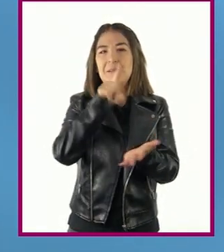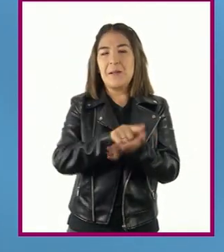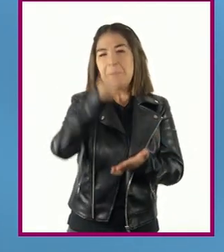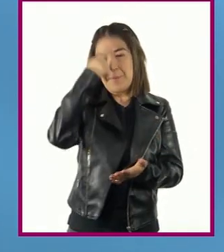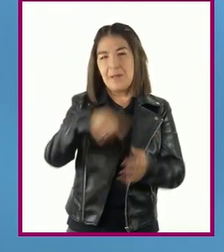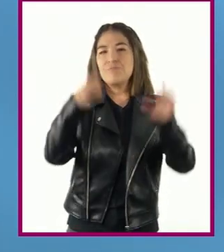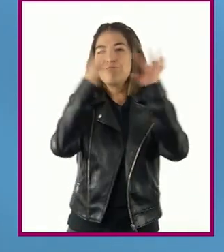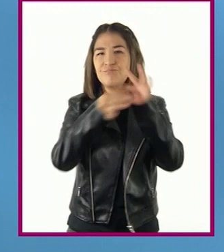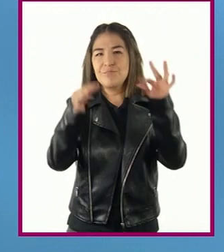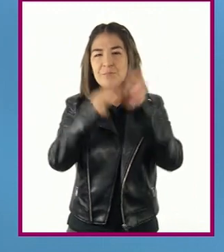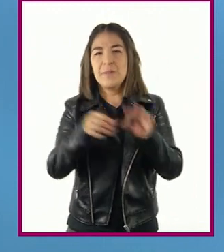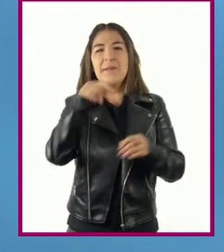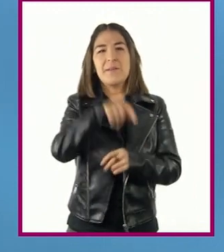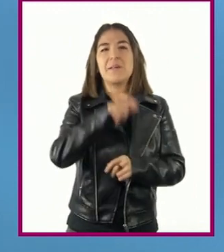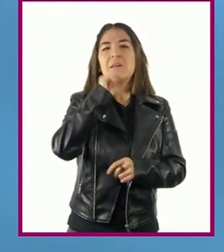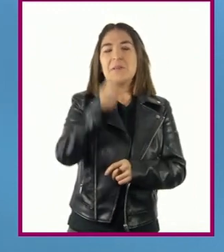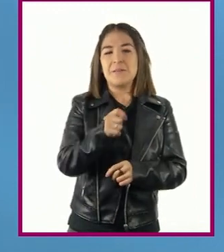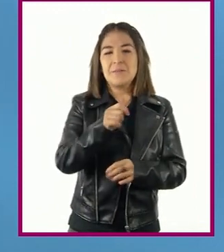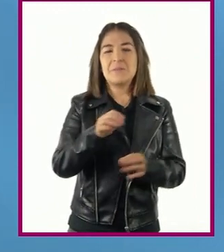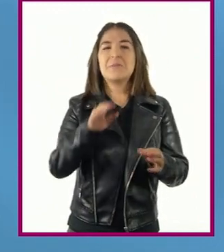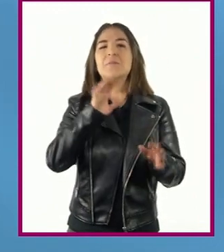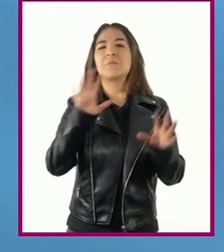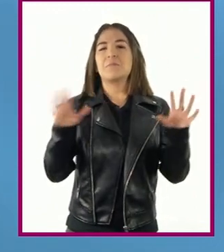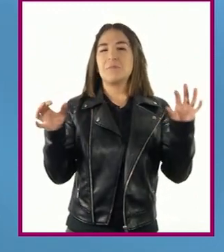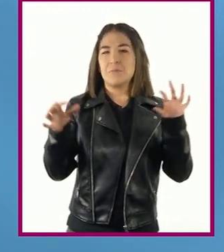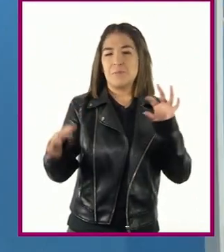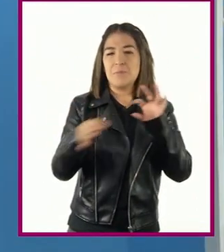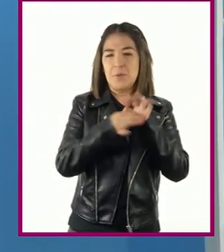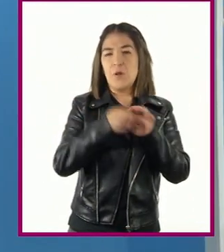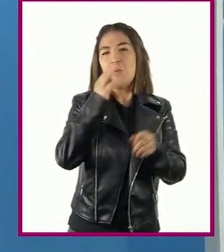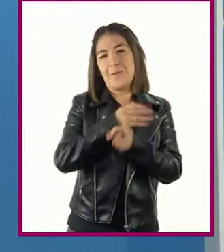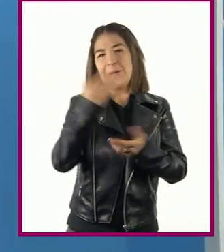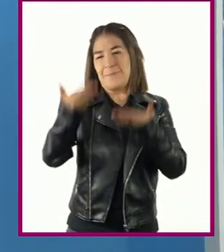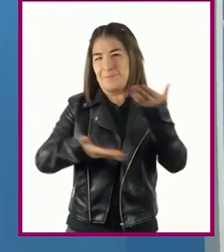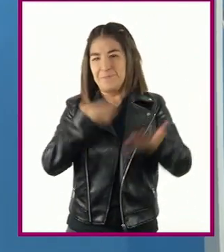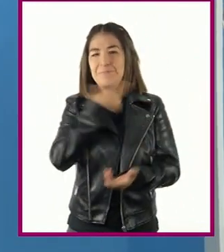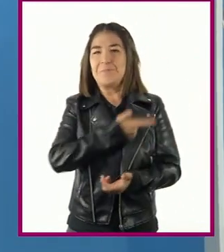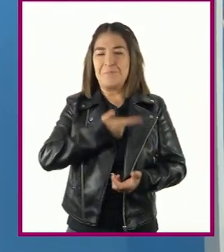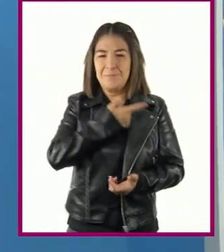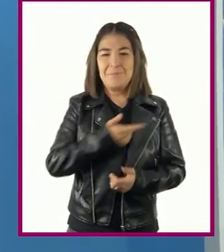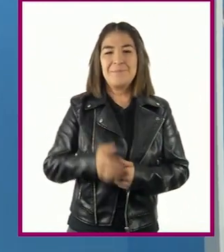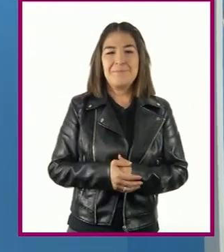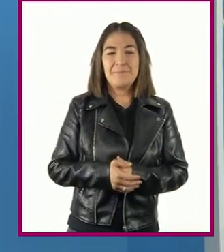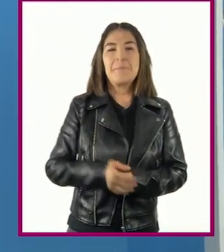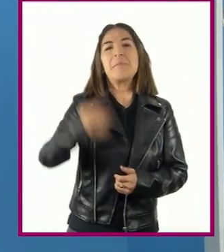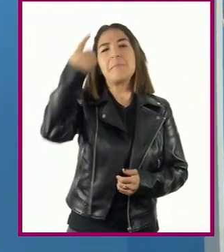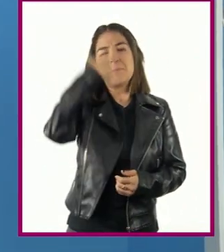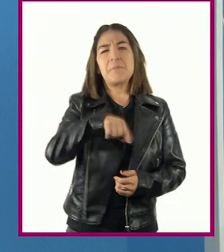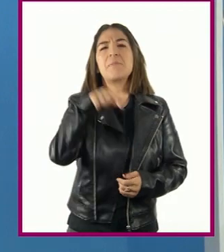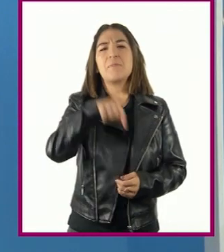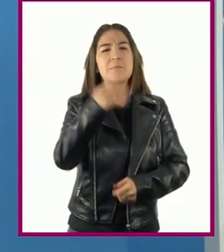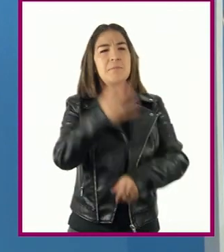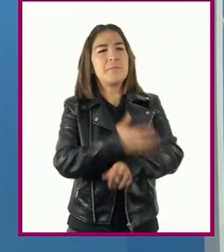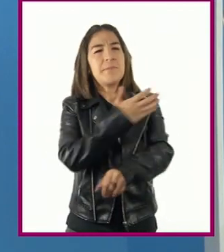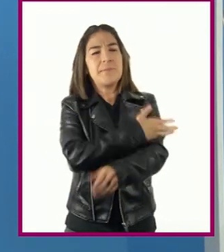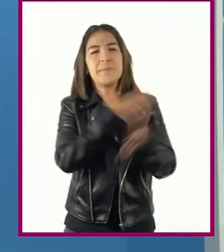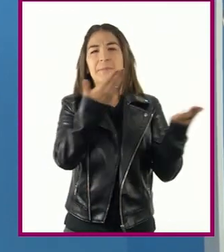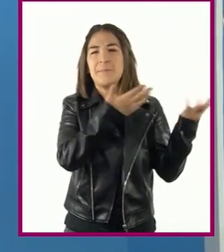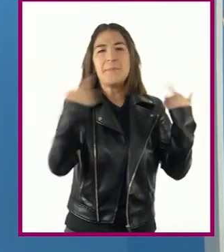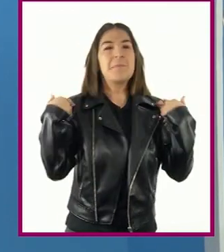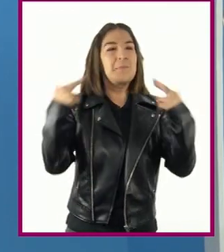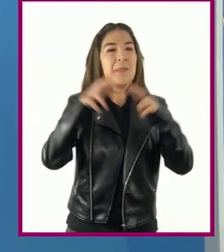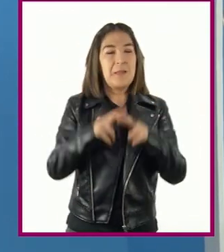la rendición de cuentas. Es un gusto compartir con ustedes. En esta ocasión nos acompañará el